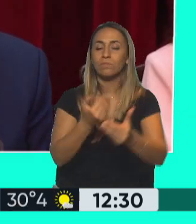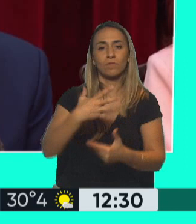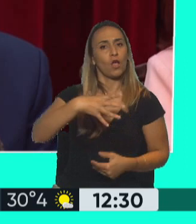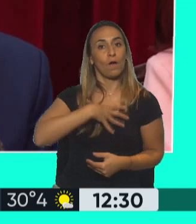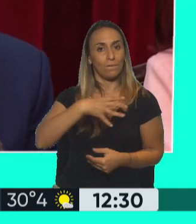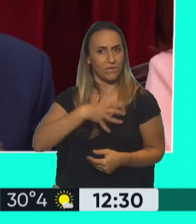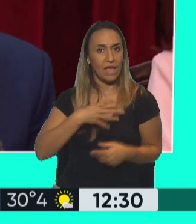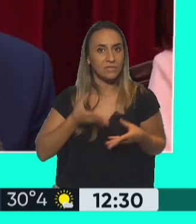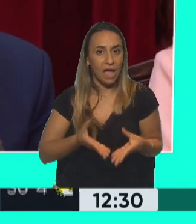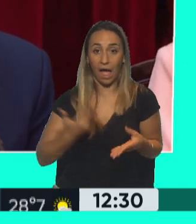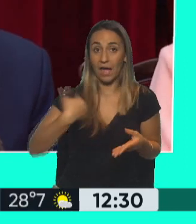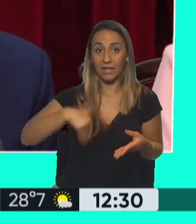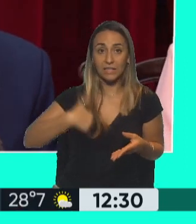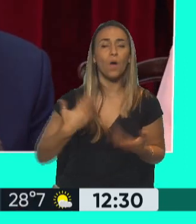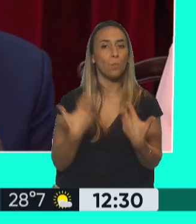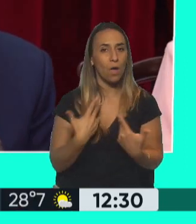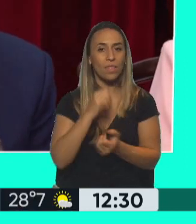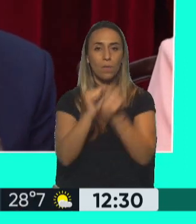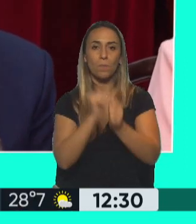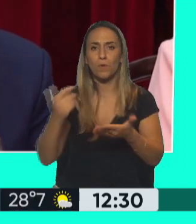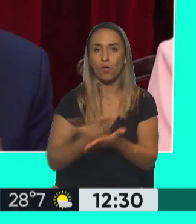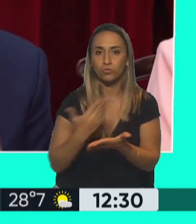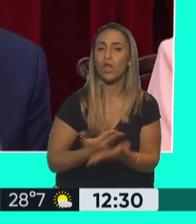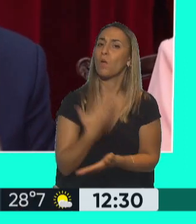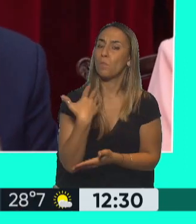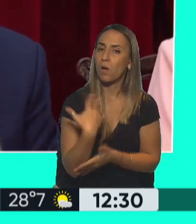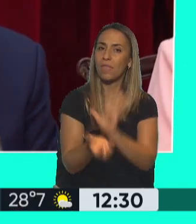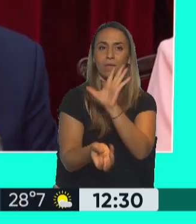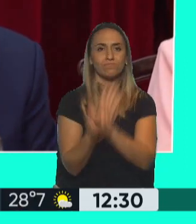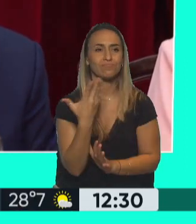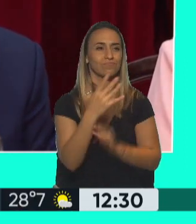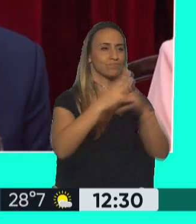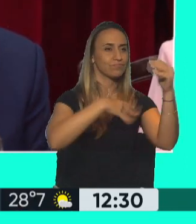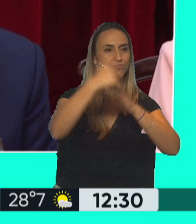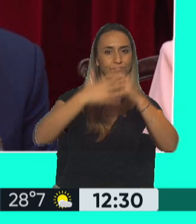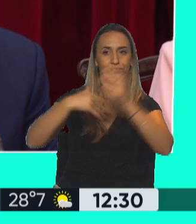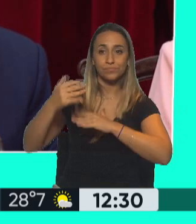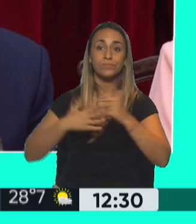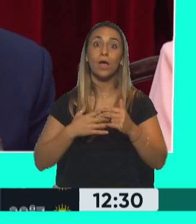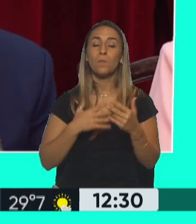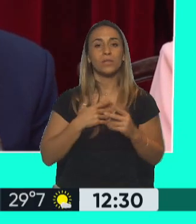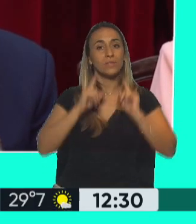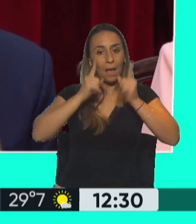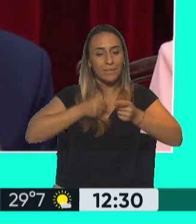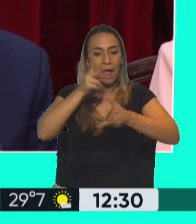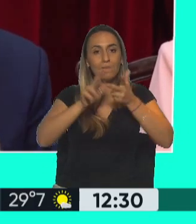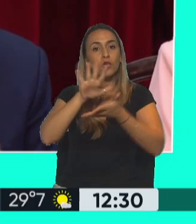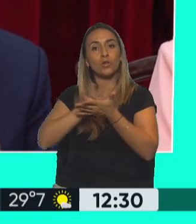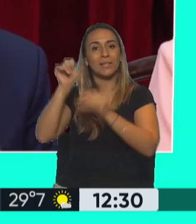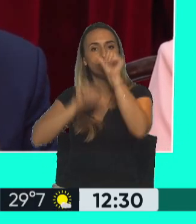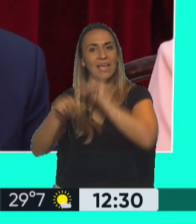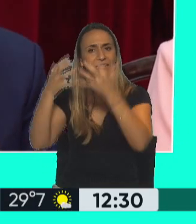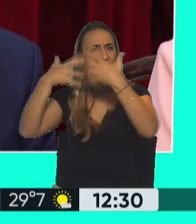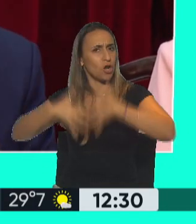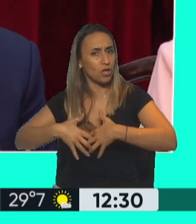capacidad argentina de producir y de crear, porque también estuvo muy presente el tema de la ciencia y la tecnología. Estuvo muy presente en